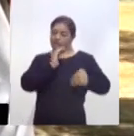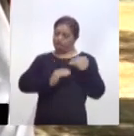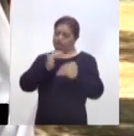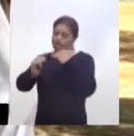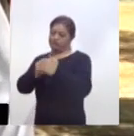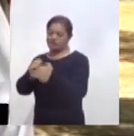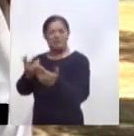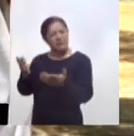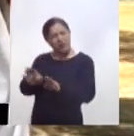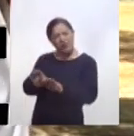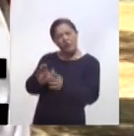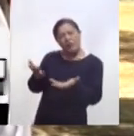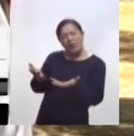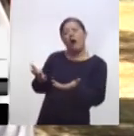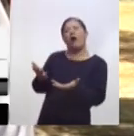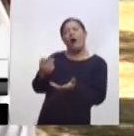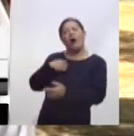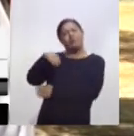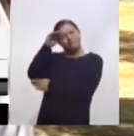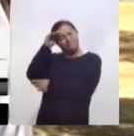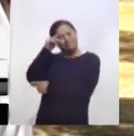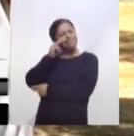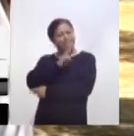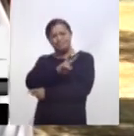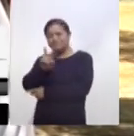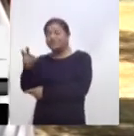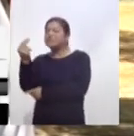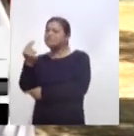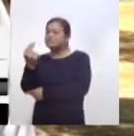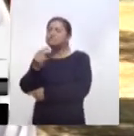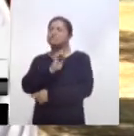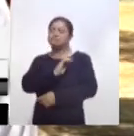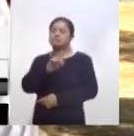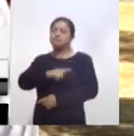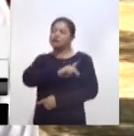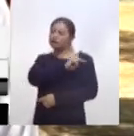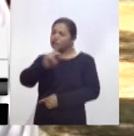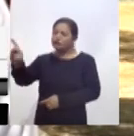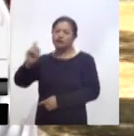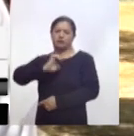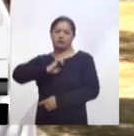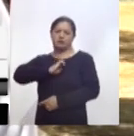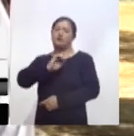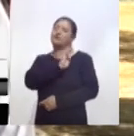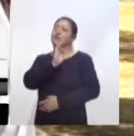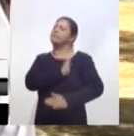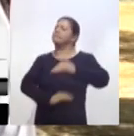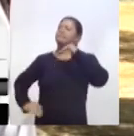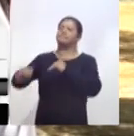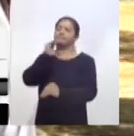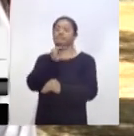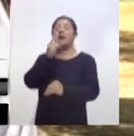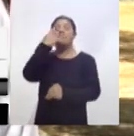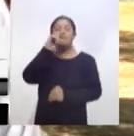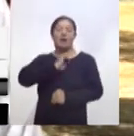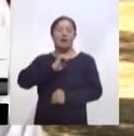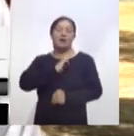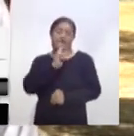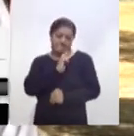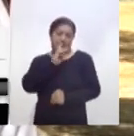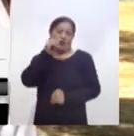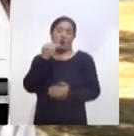necesidad de profesionalizar y brindarle a los entrenadores herramientas para mejorar los entrenamientos en sus